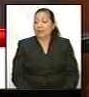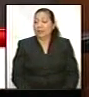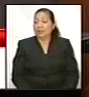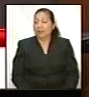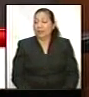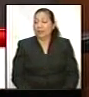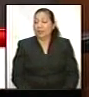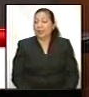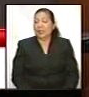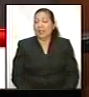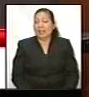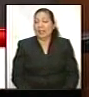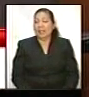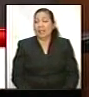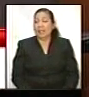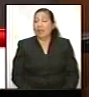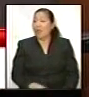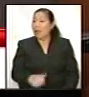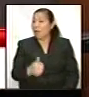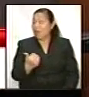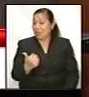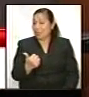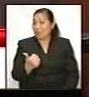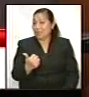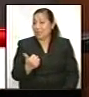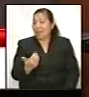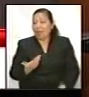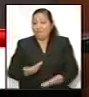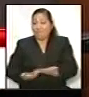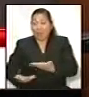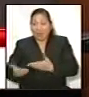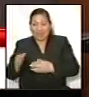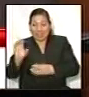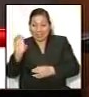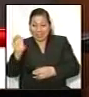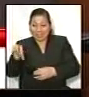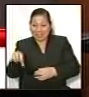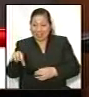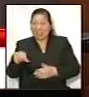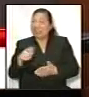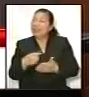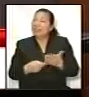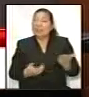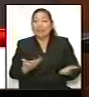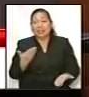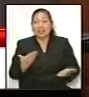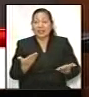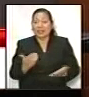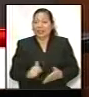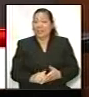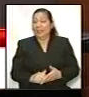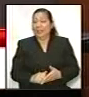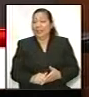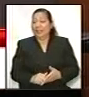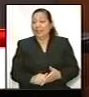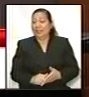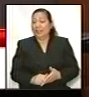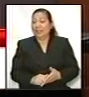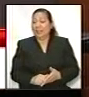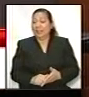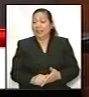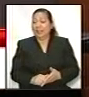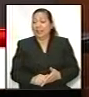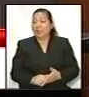de cada país. Y el otro brazo, que es la zona comercial, eso está dedicada prácticamente a los